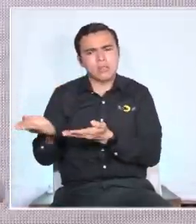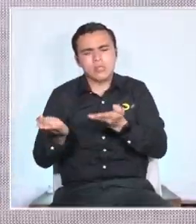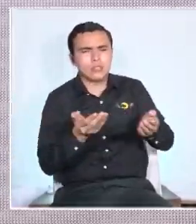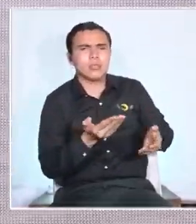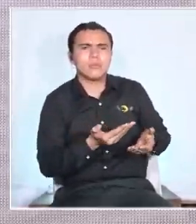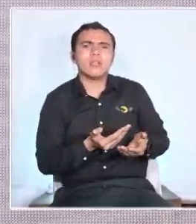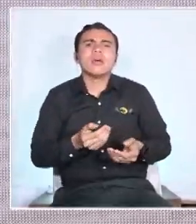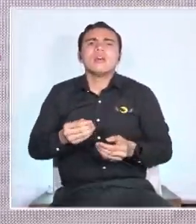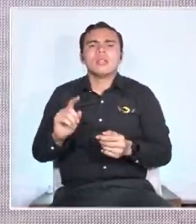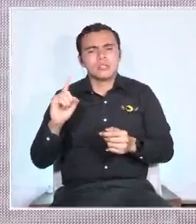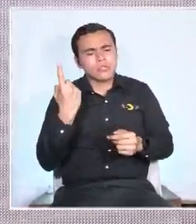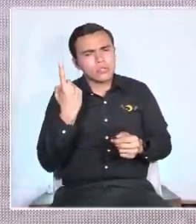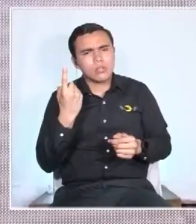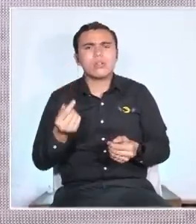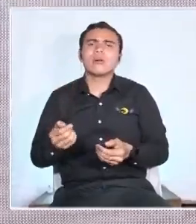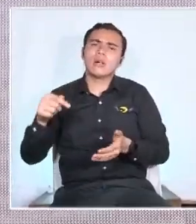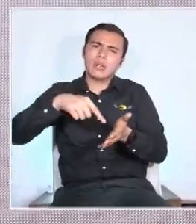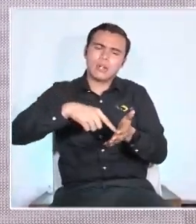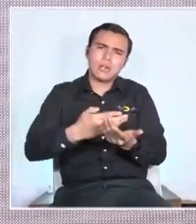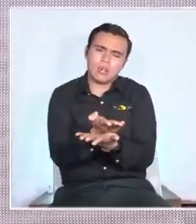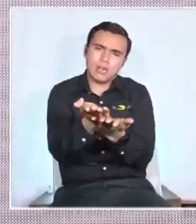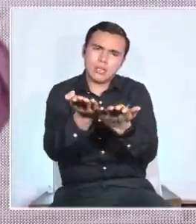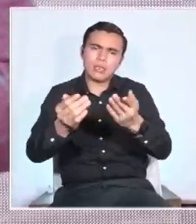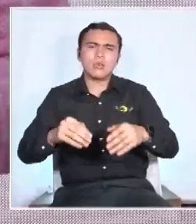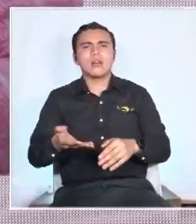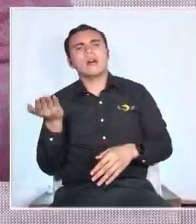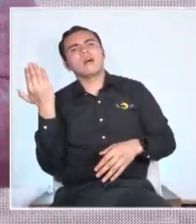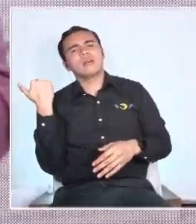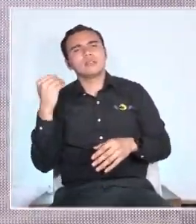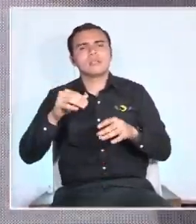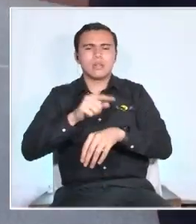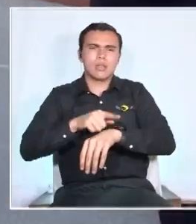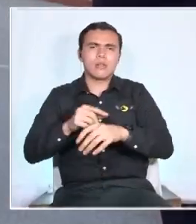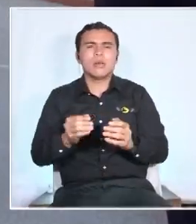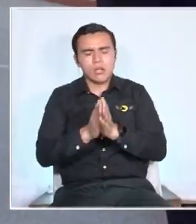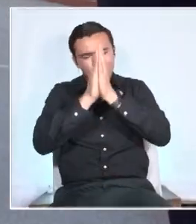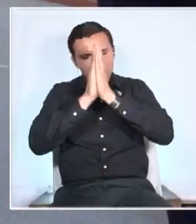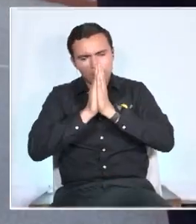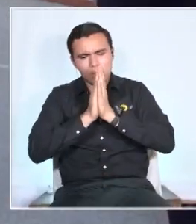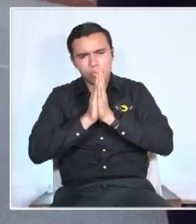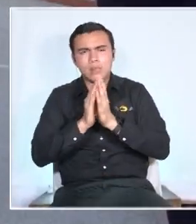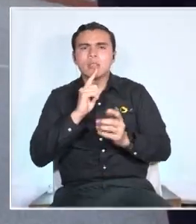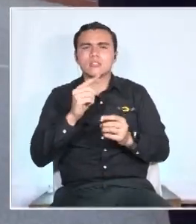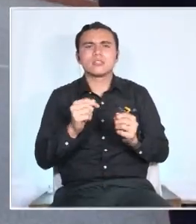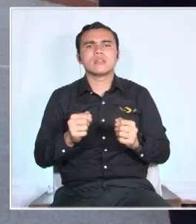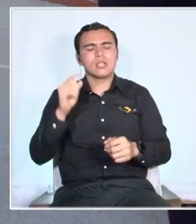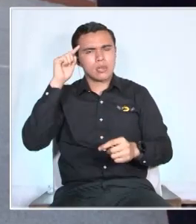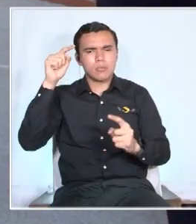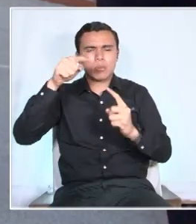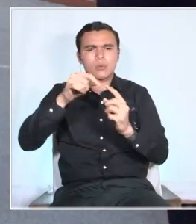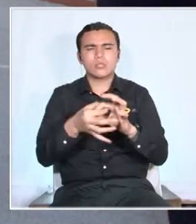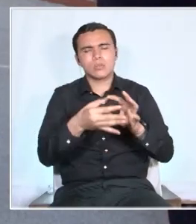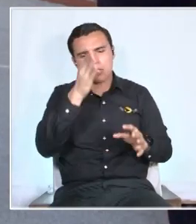Él solito estaba allí antes de la hora para servir, para interceder, para orar, para hacer el propósito